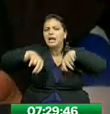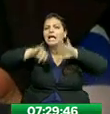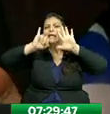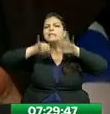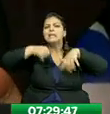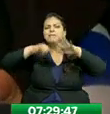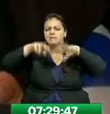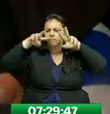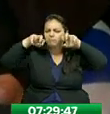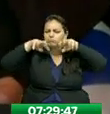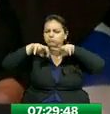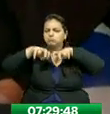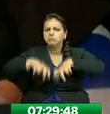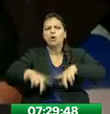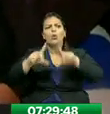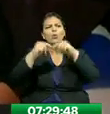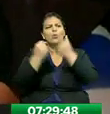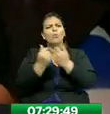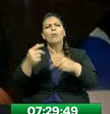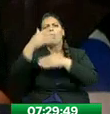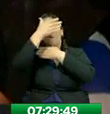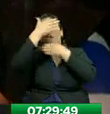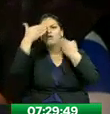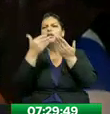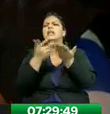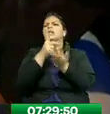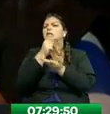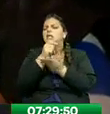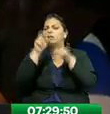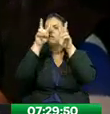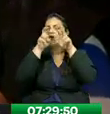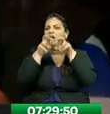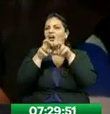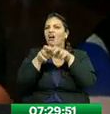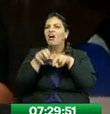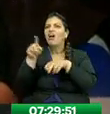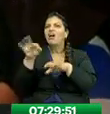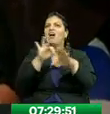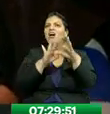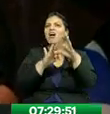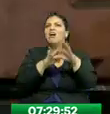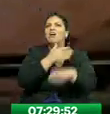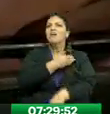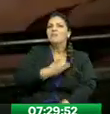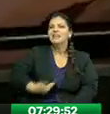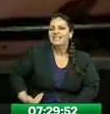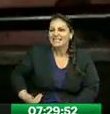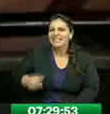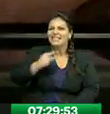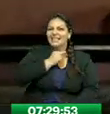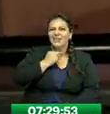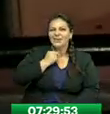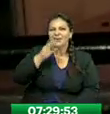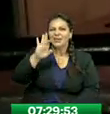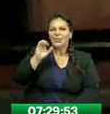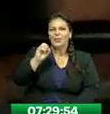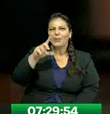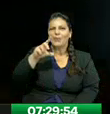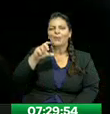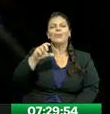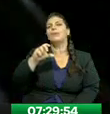toda una estructura de personas que se habrían asociado a efectos de cometer delitos. Bueno, tenían su modus operandi, que